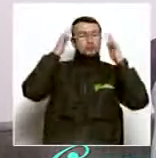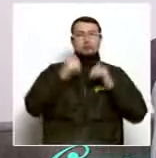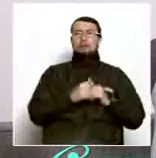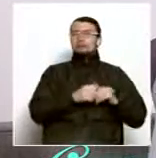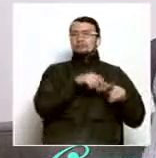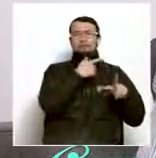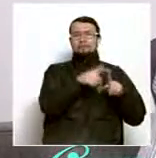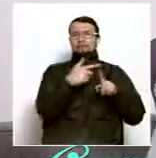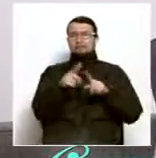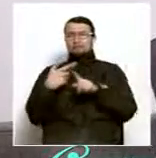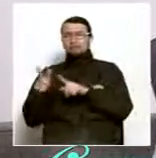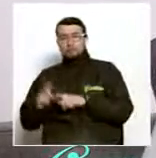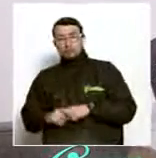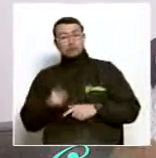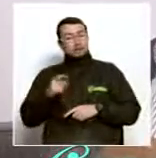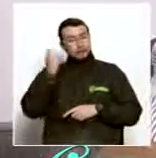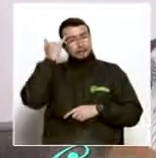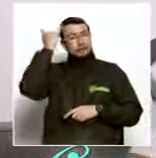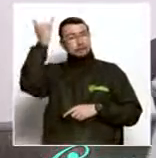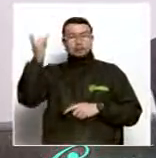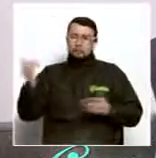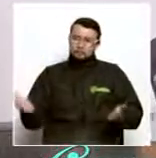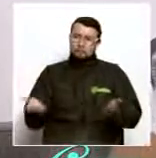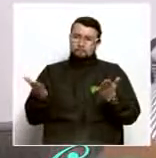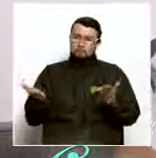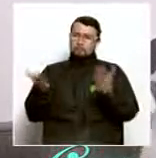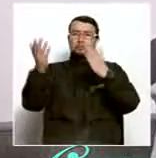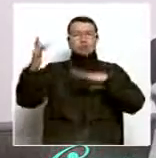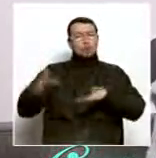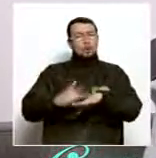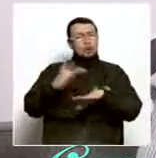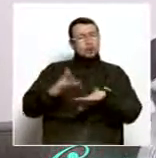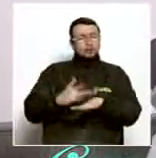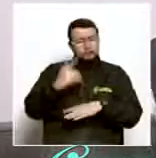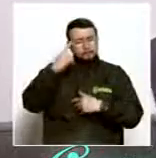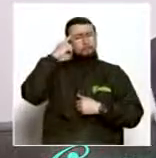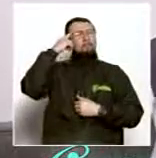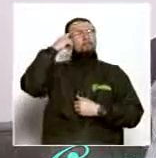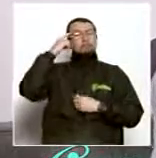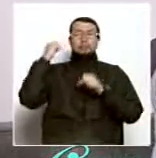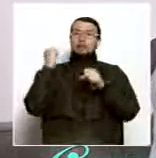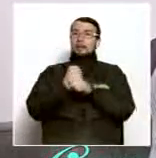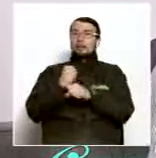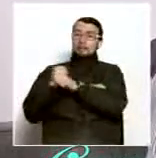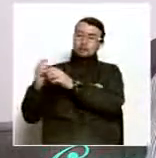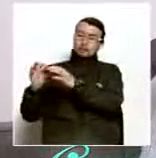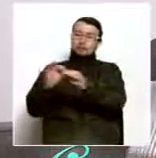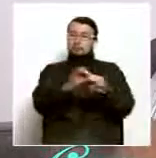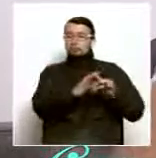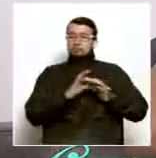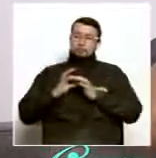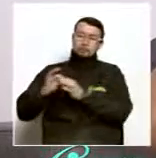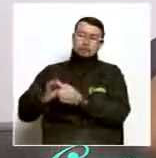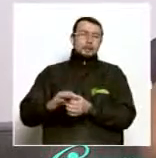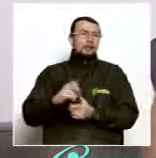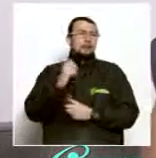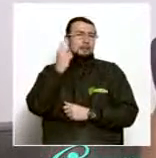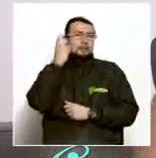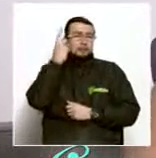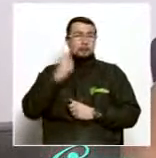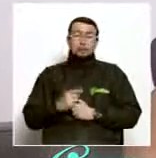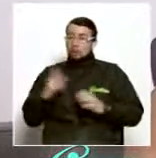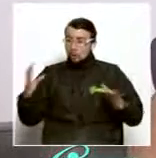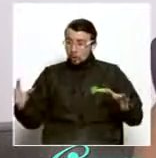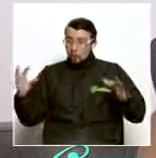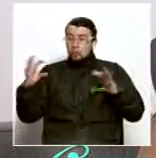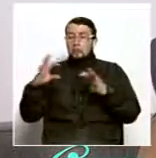pues básicamente lo que hacemos es eso, es generar una sinergia, generar un trabajo en conjunto, porque consideramos que en la unión,